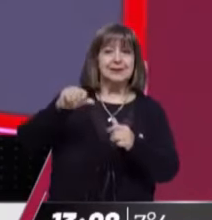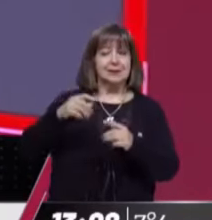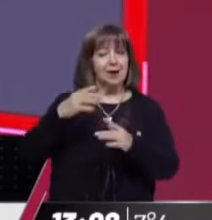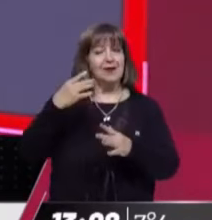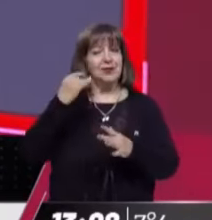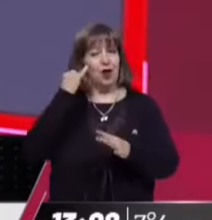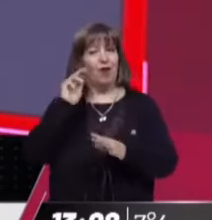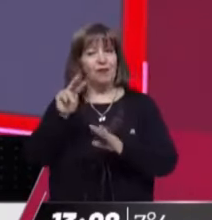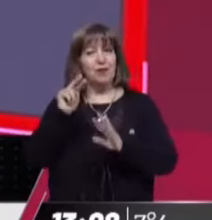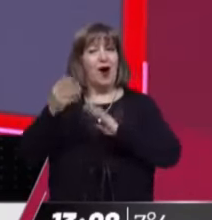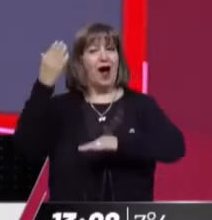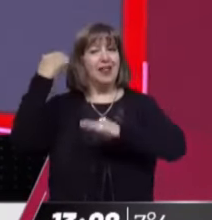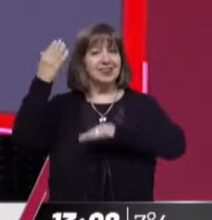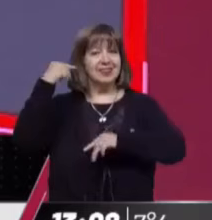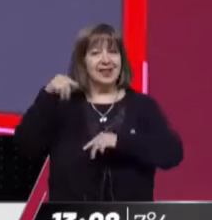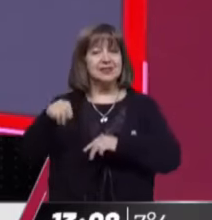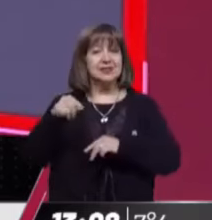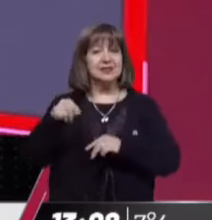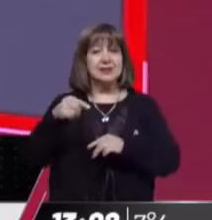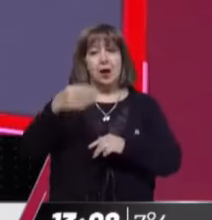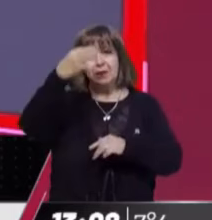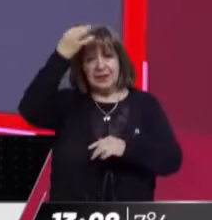económica sumamente compleja,